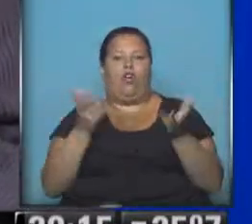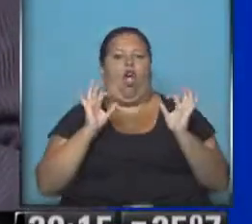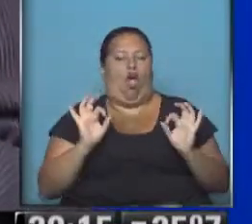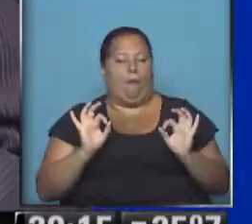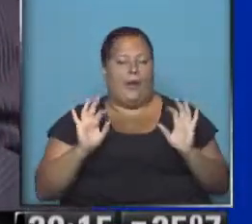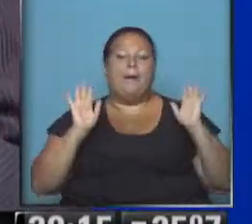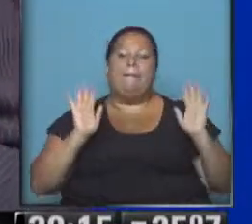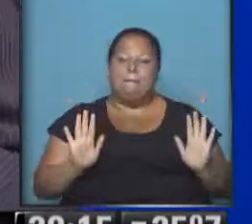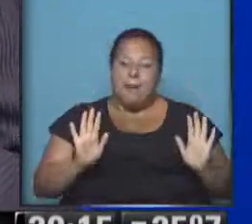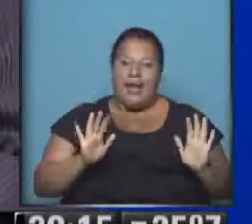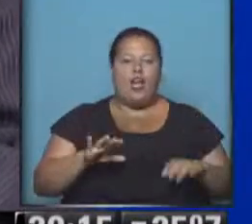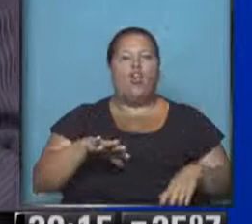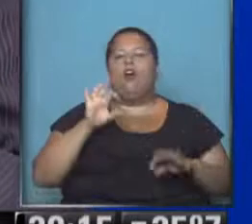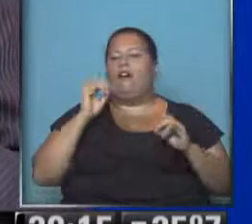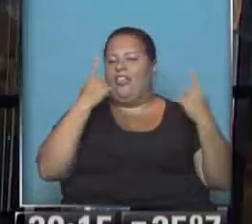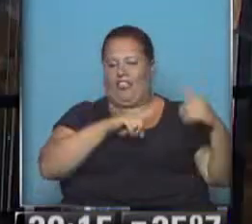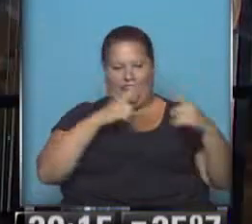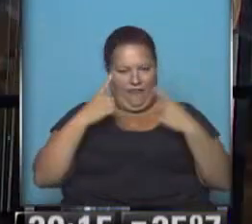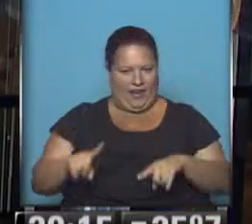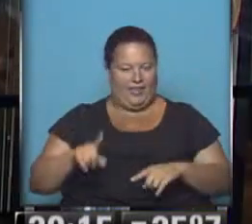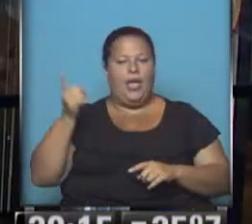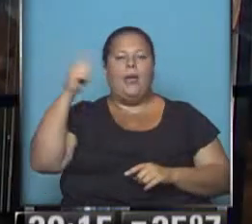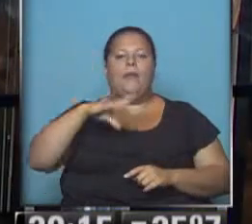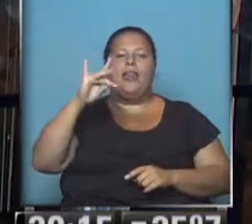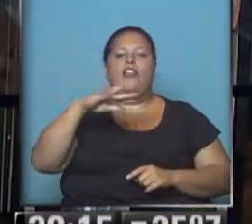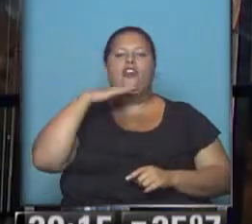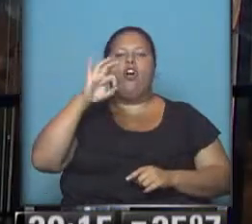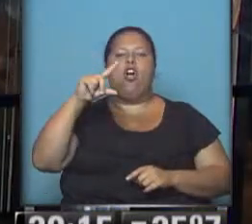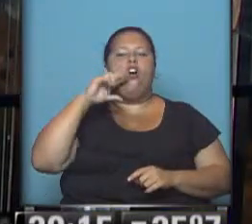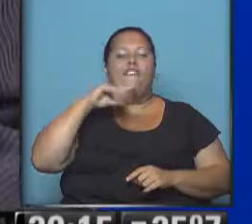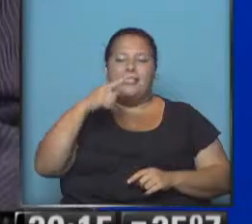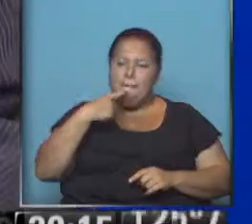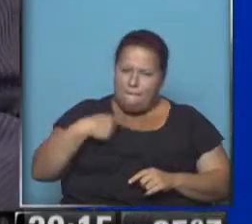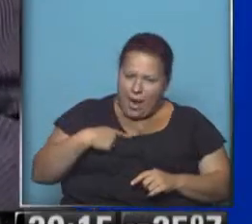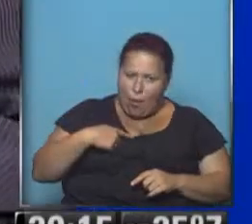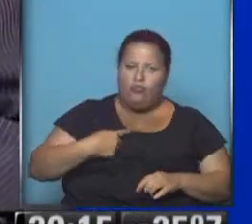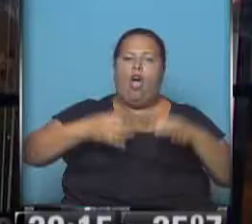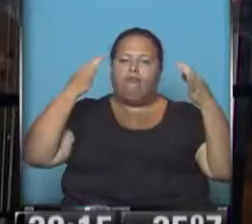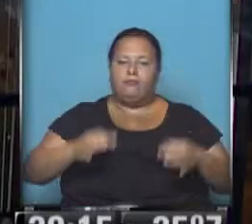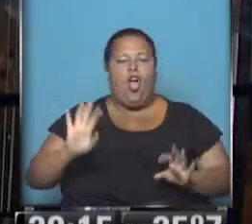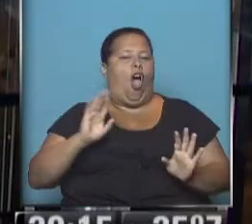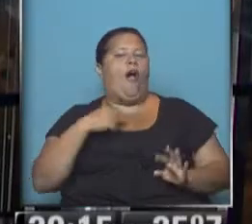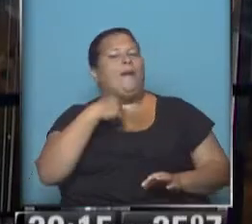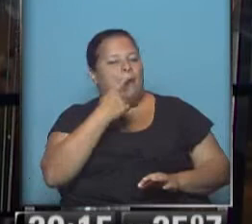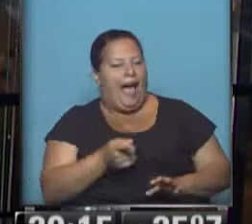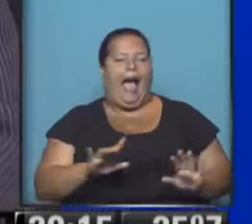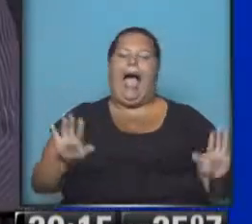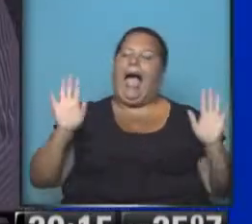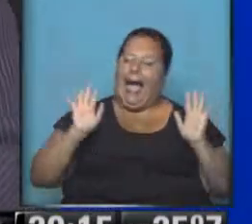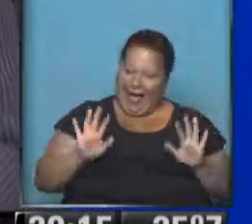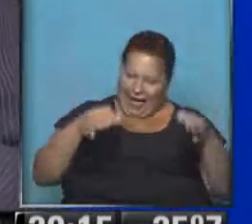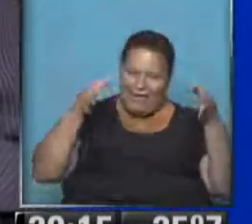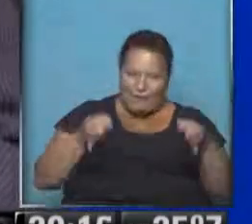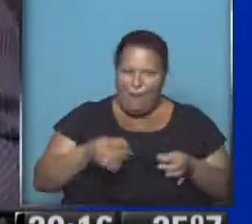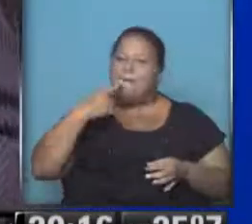lugar, pero va a ser totalmente distinto. Y viene Djokovic. ¿Es una pregunta o es una afirmación? Es una pregunta. Ah, está, muy